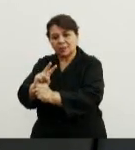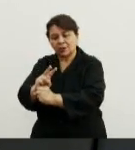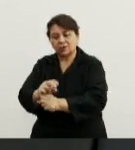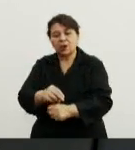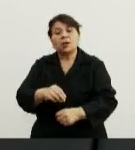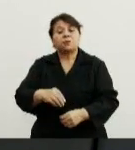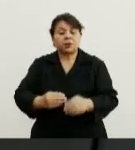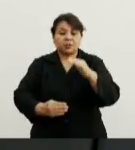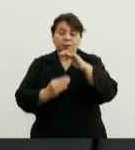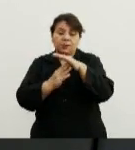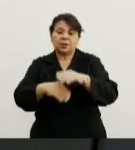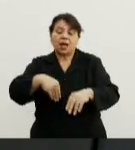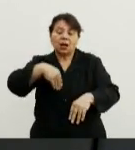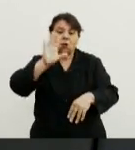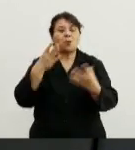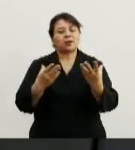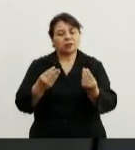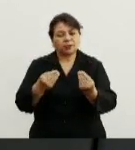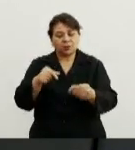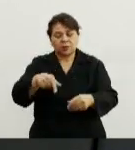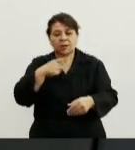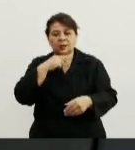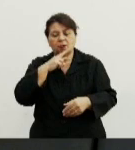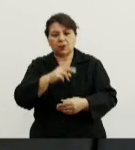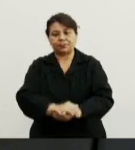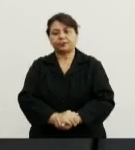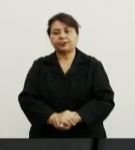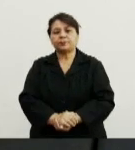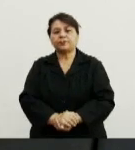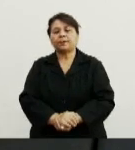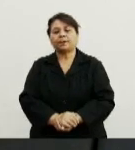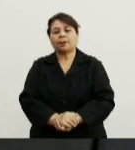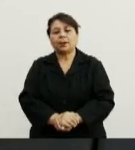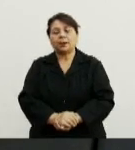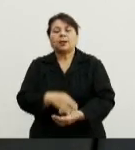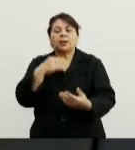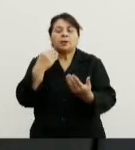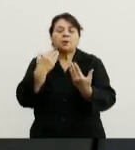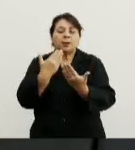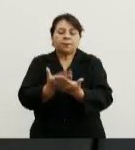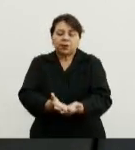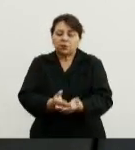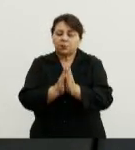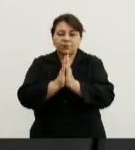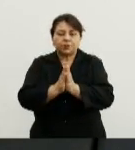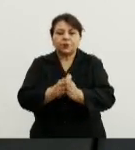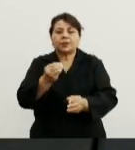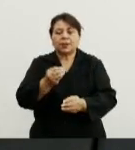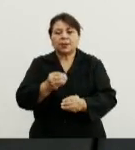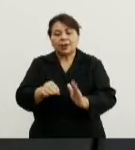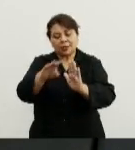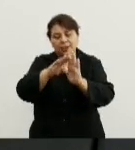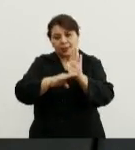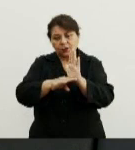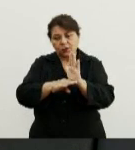sectores más vulnerables de la provincia de san juan les pido encarecidamente que sigamos respetando las disposiciones